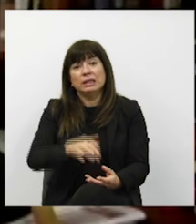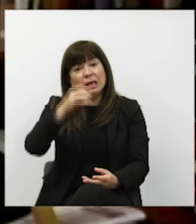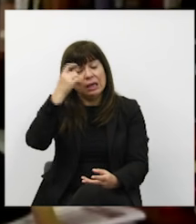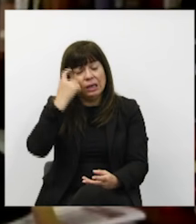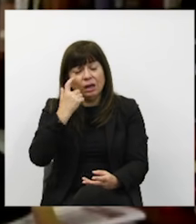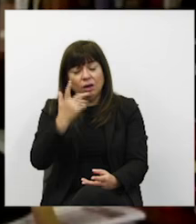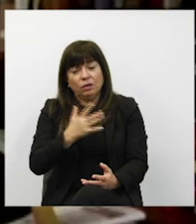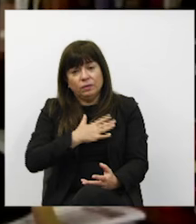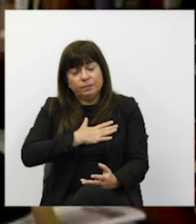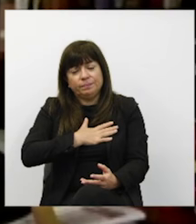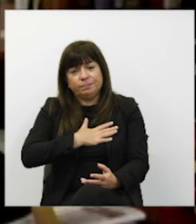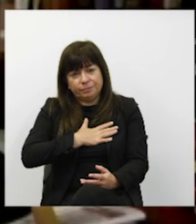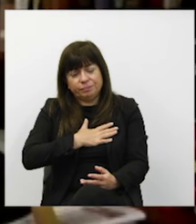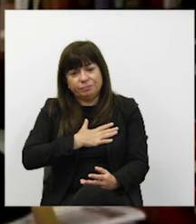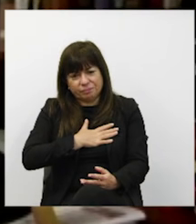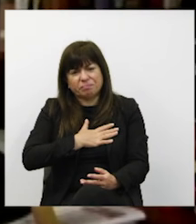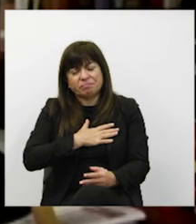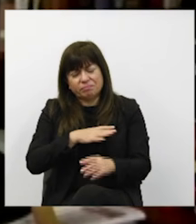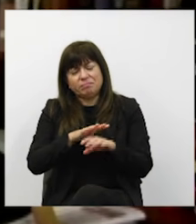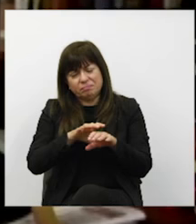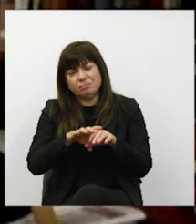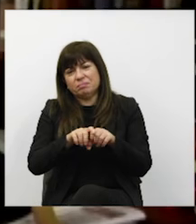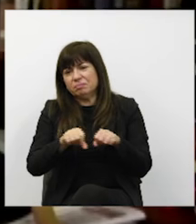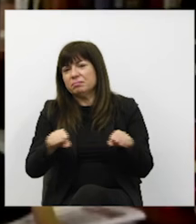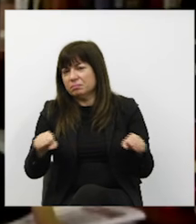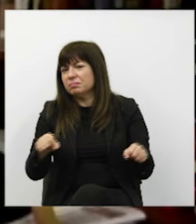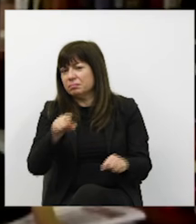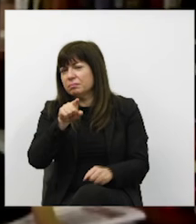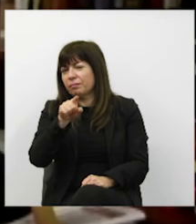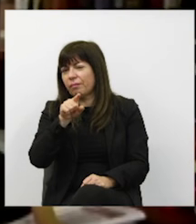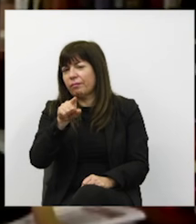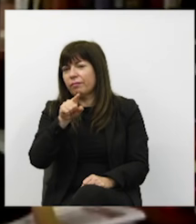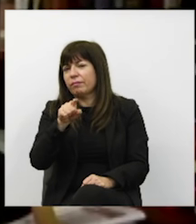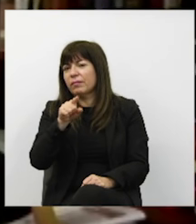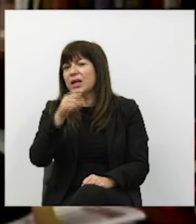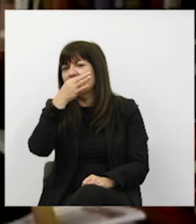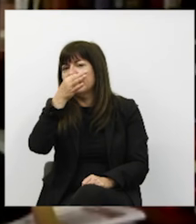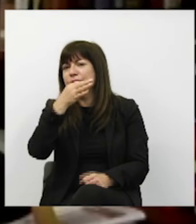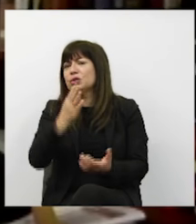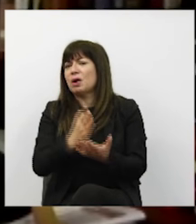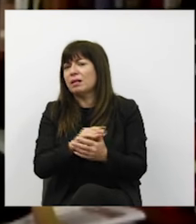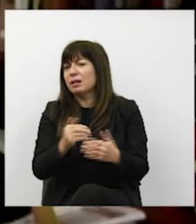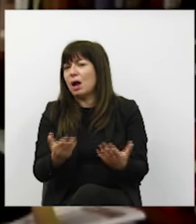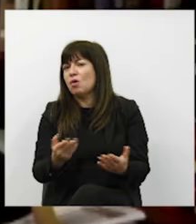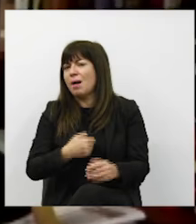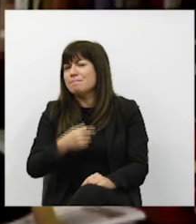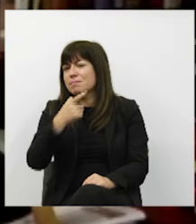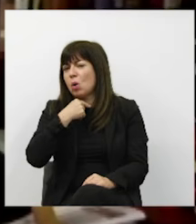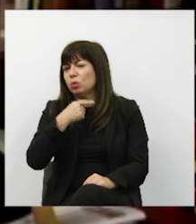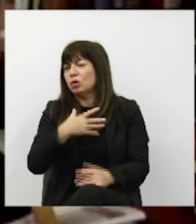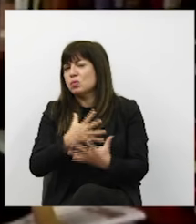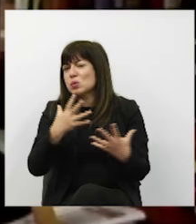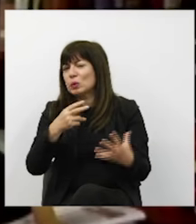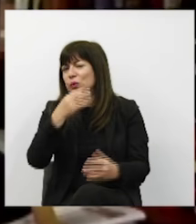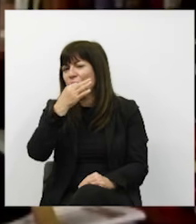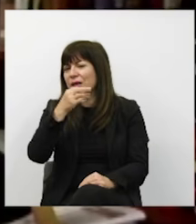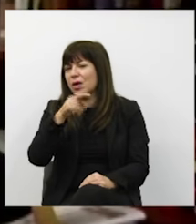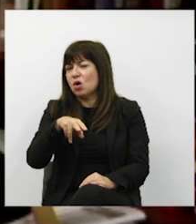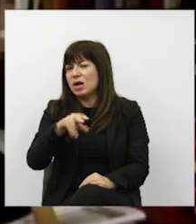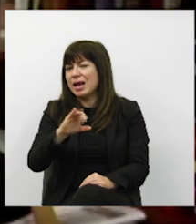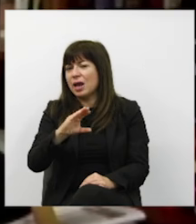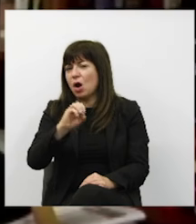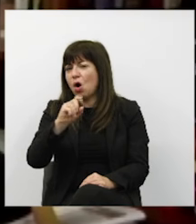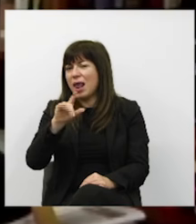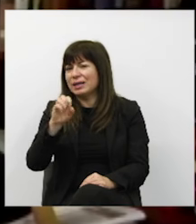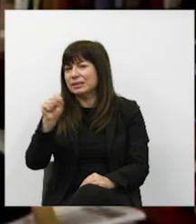Creo que estoy bastante de acuerdo con todo lo que se dijo hasta ahora. Y me gustó lo que dijo Nicolás de hacerlo esto como